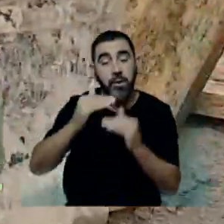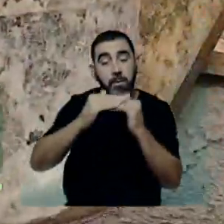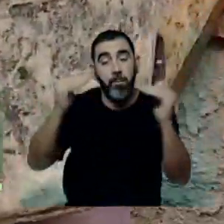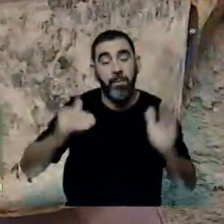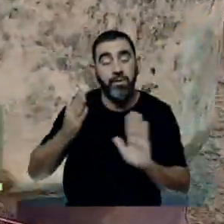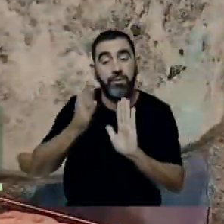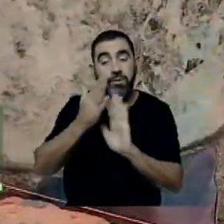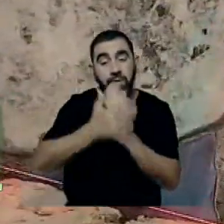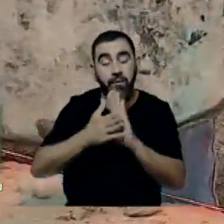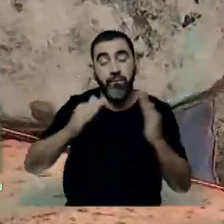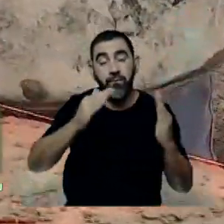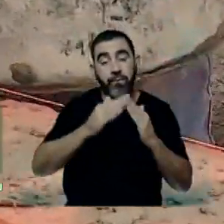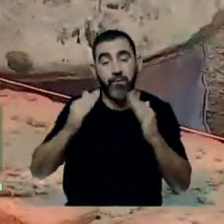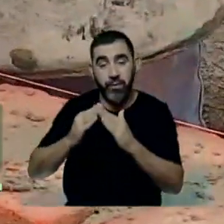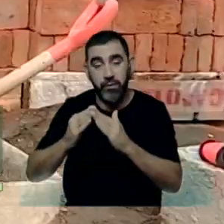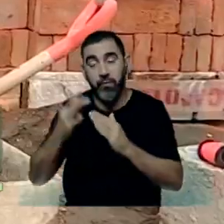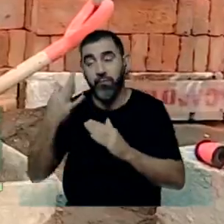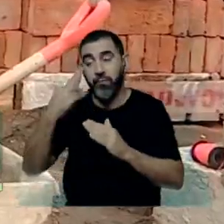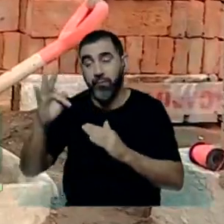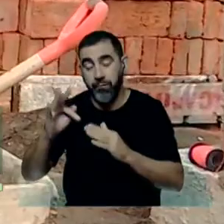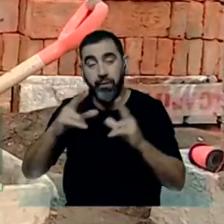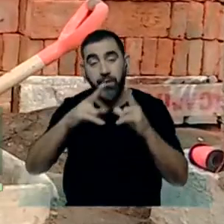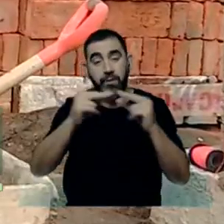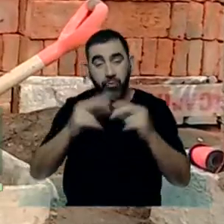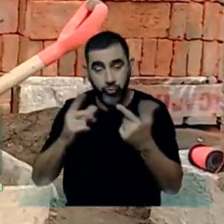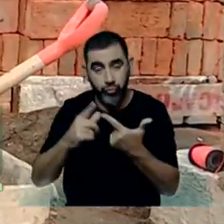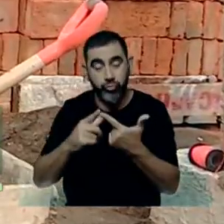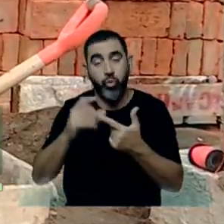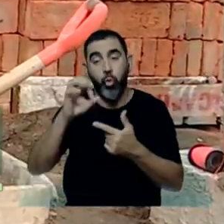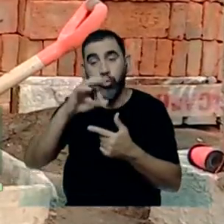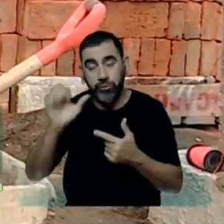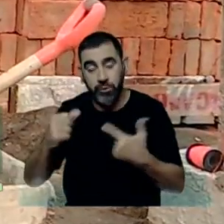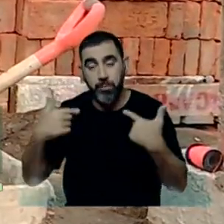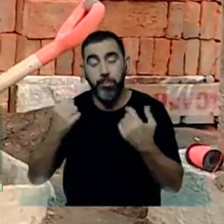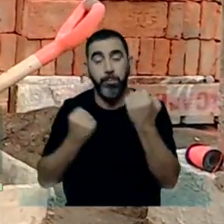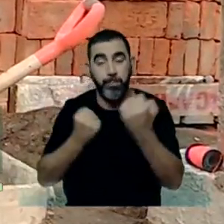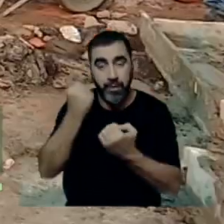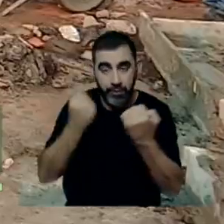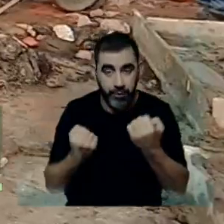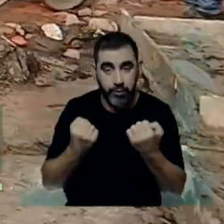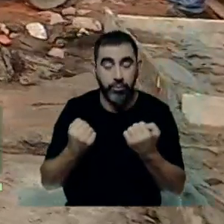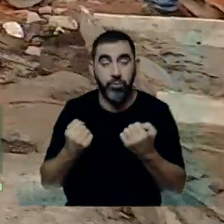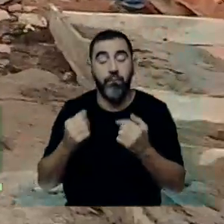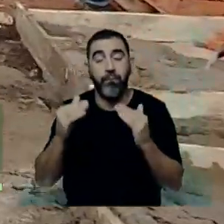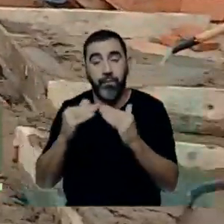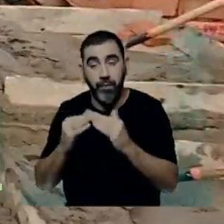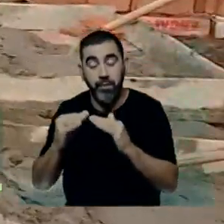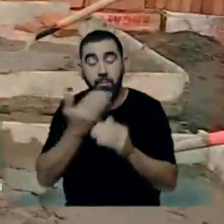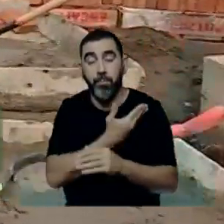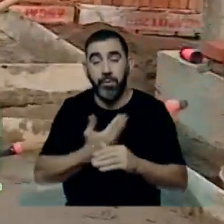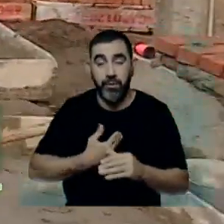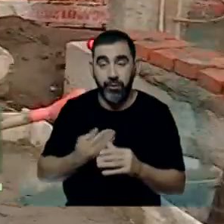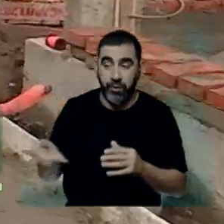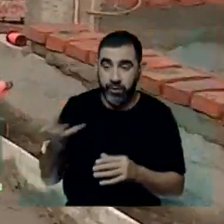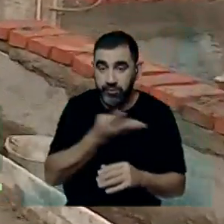nacional de vivienda integrada por las federaciones de cooperativas, por OCE, por el Ministerio de Economía, por el de Vivienda y por Presidencia,